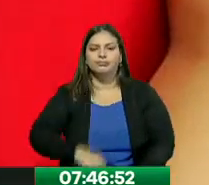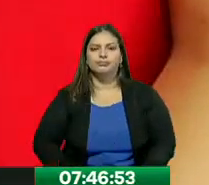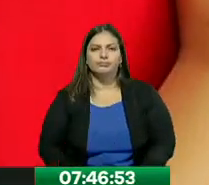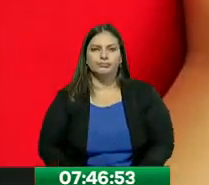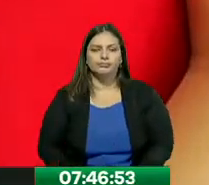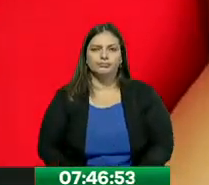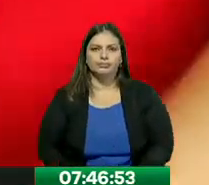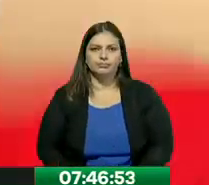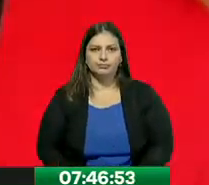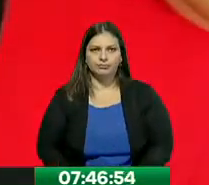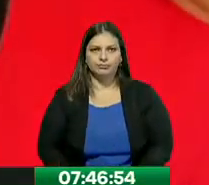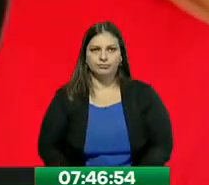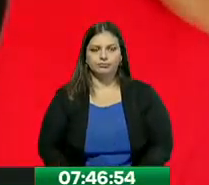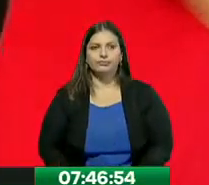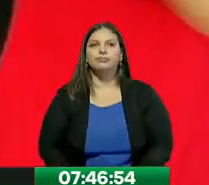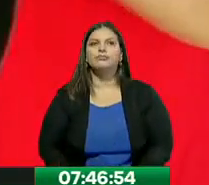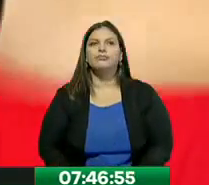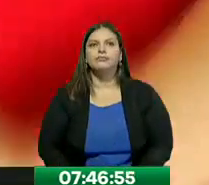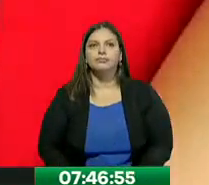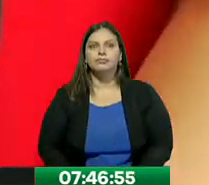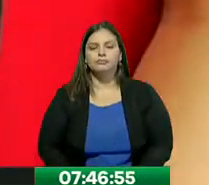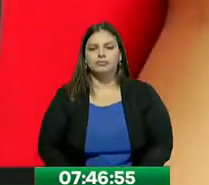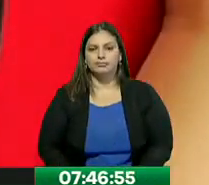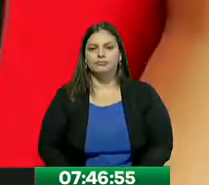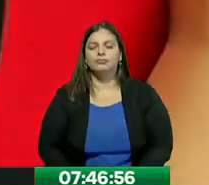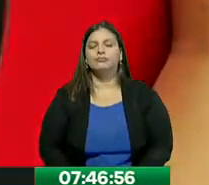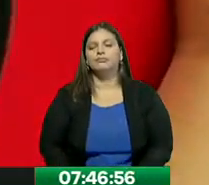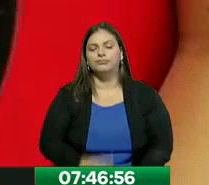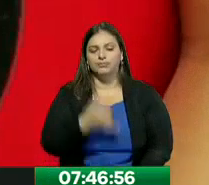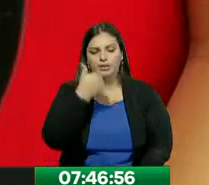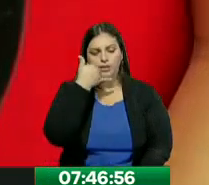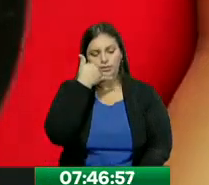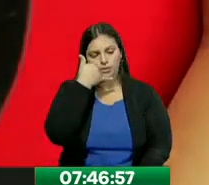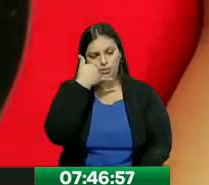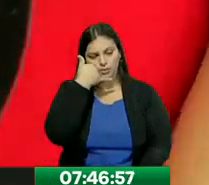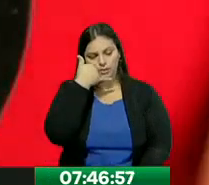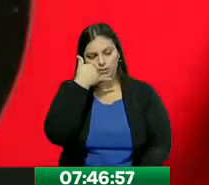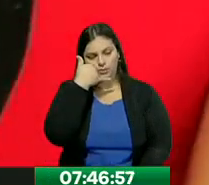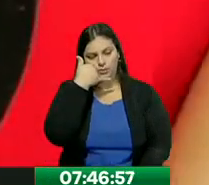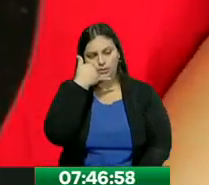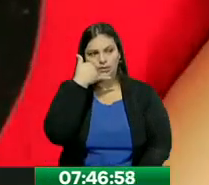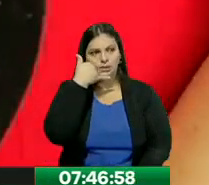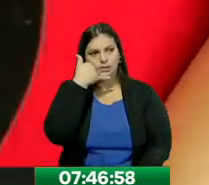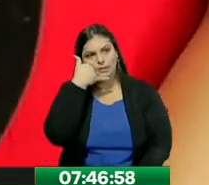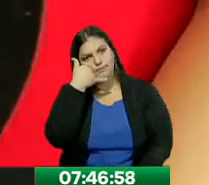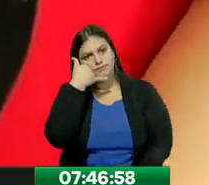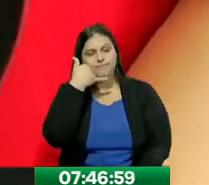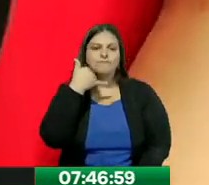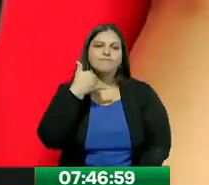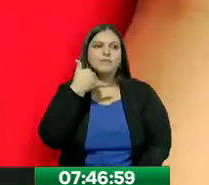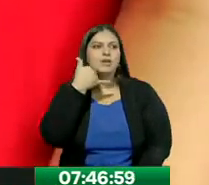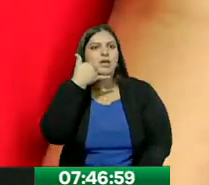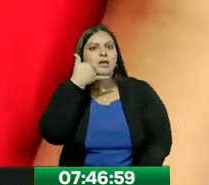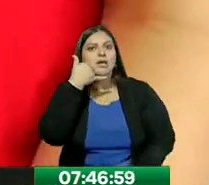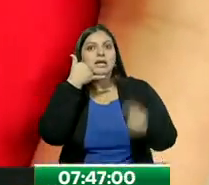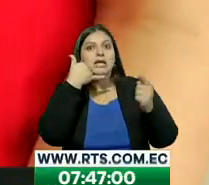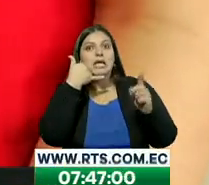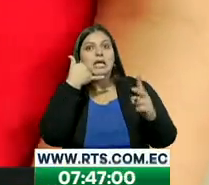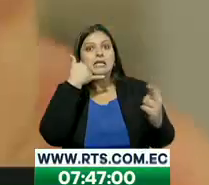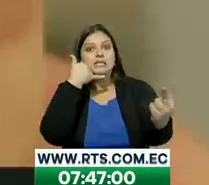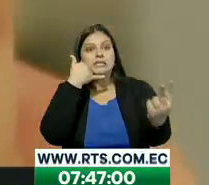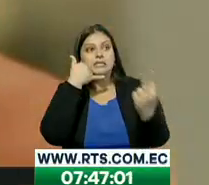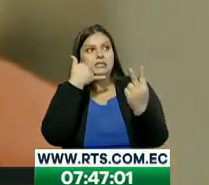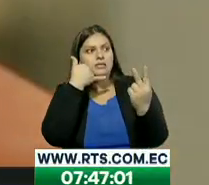en el cuello, hasta me cortaron en el dedo, pero fue suave. Yo lo único que hice fue entregar el teléfono